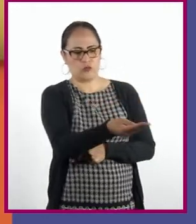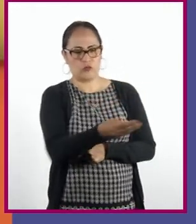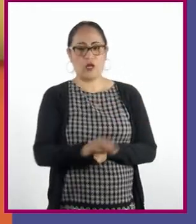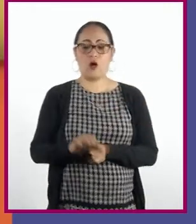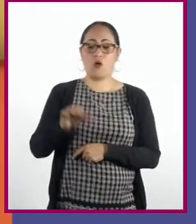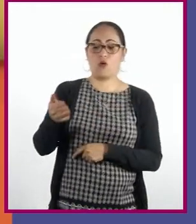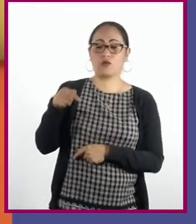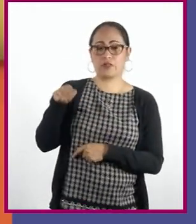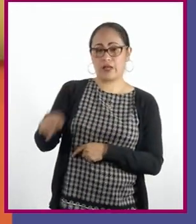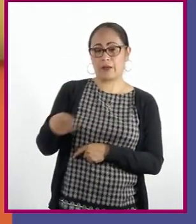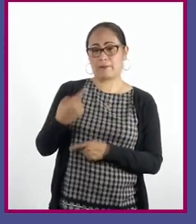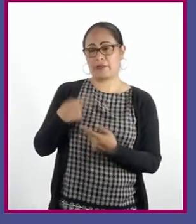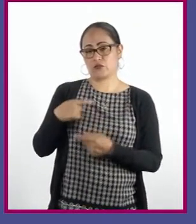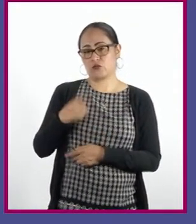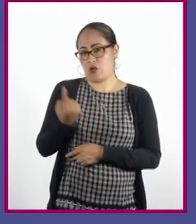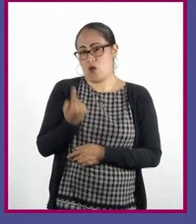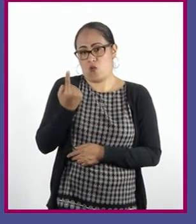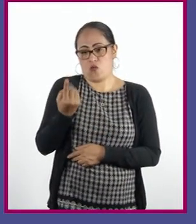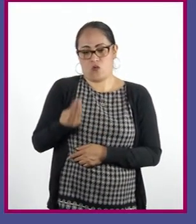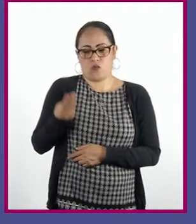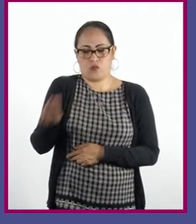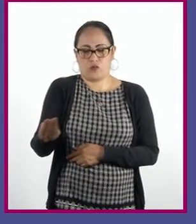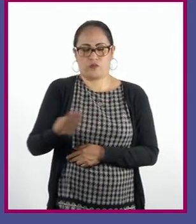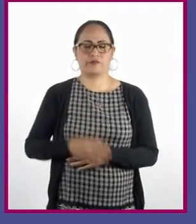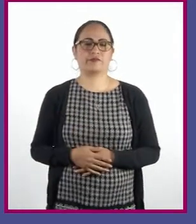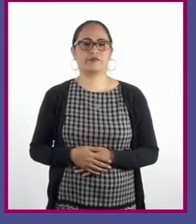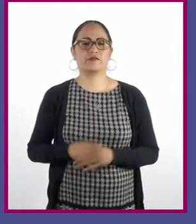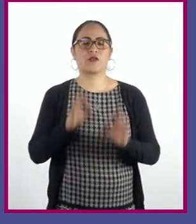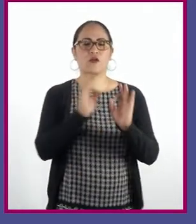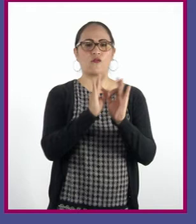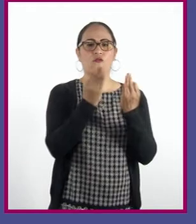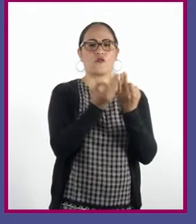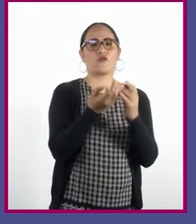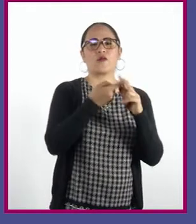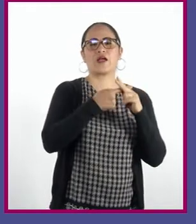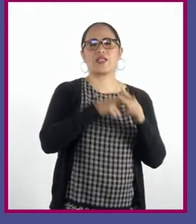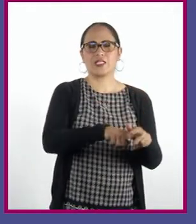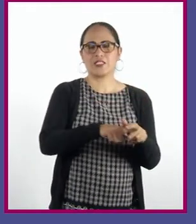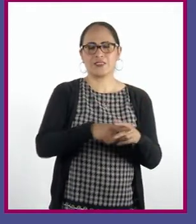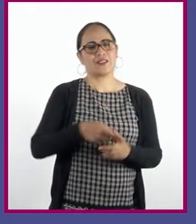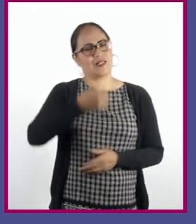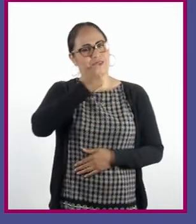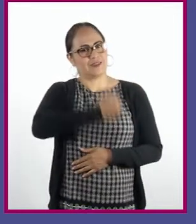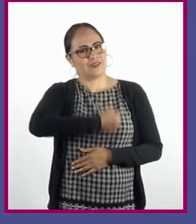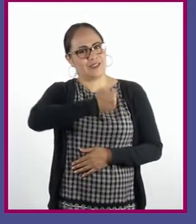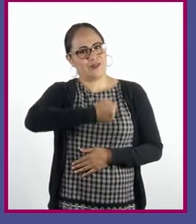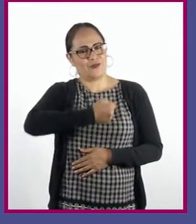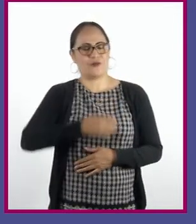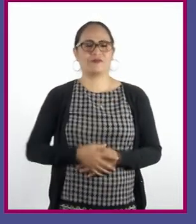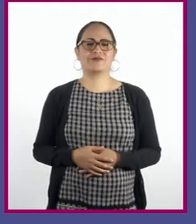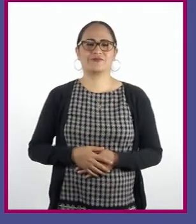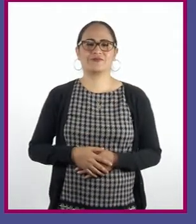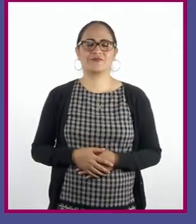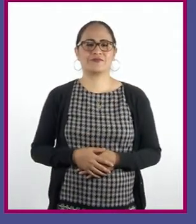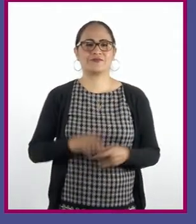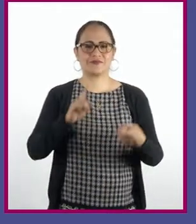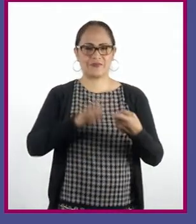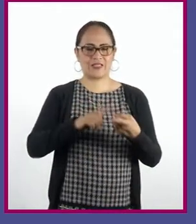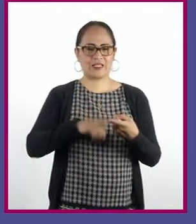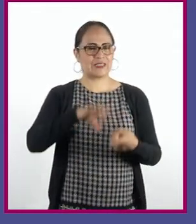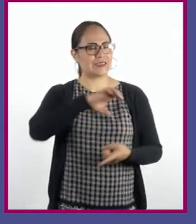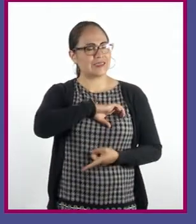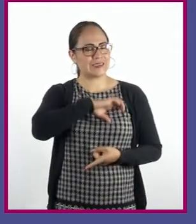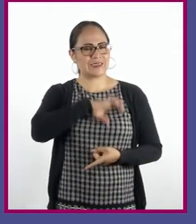un funcionario. Adelante, Enrique. Manera en que inicia la carta. Saludo. Por un lado, apreciados vecinos